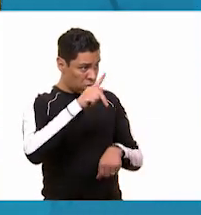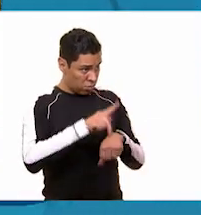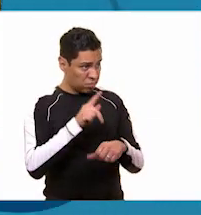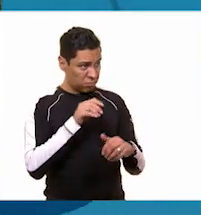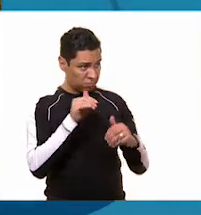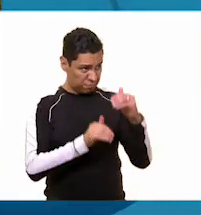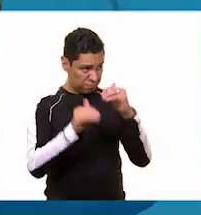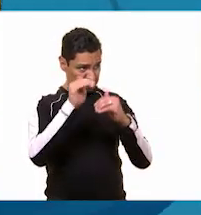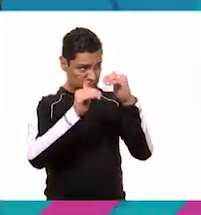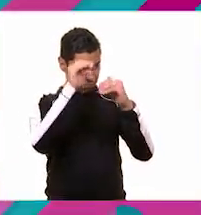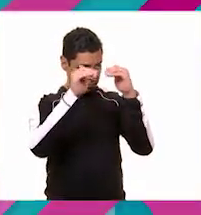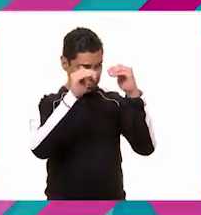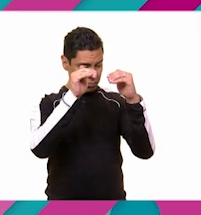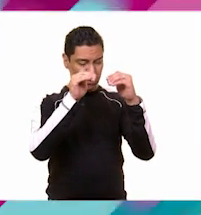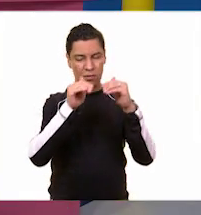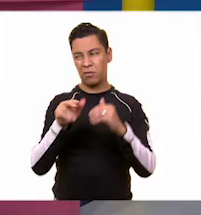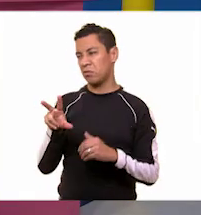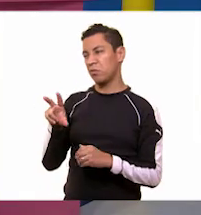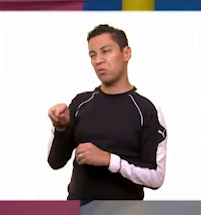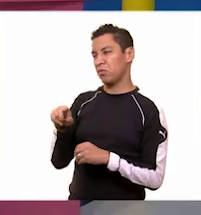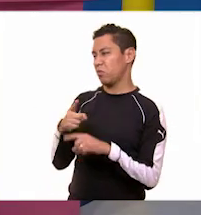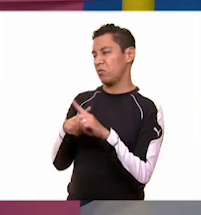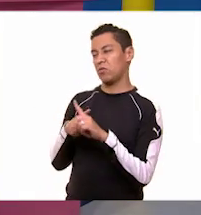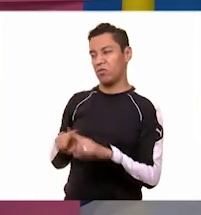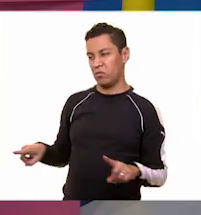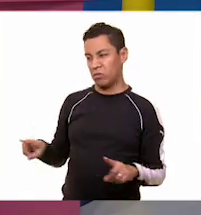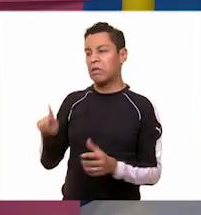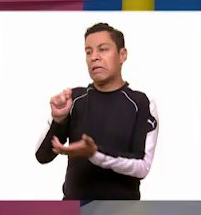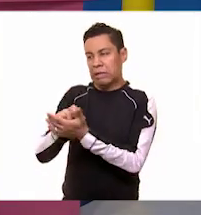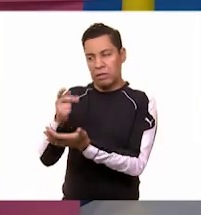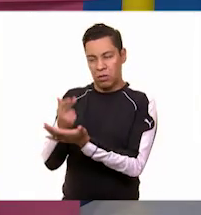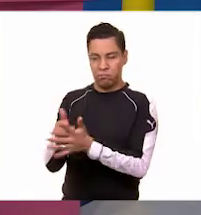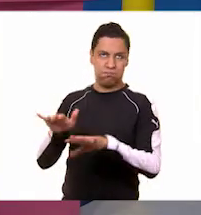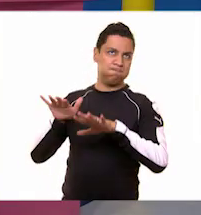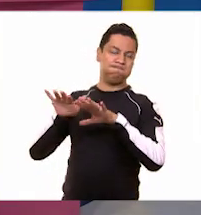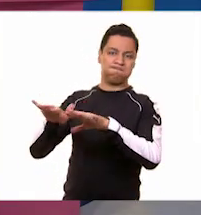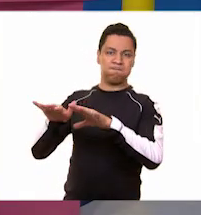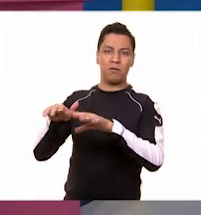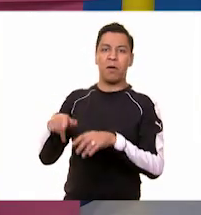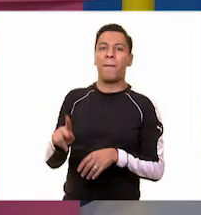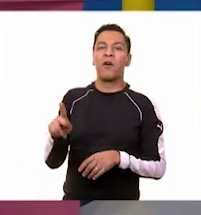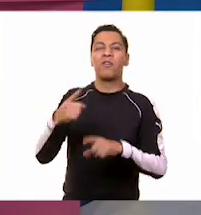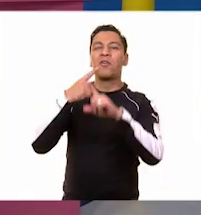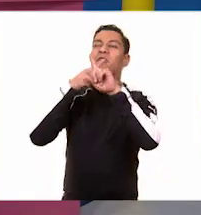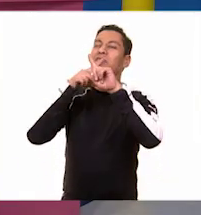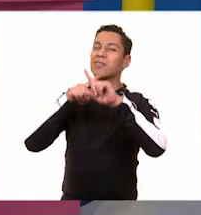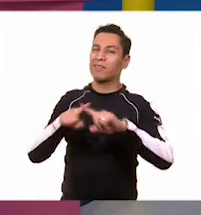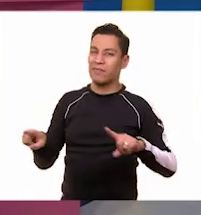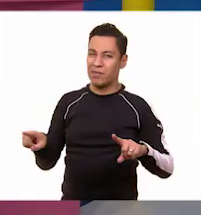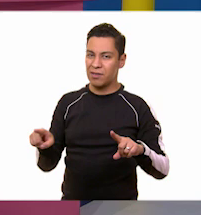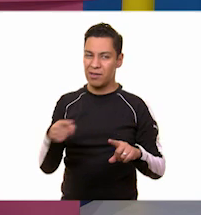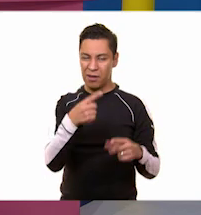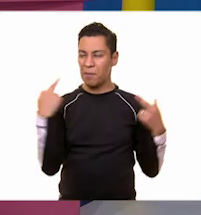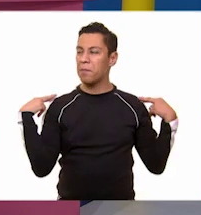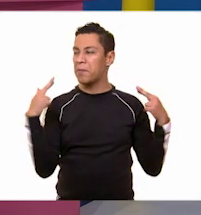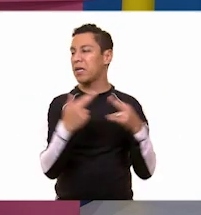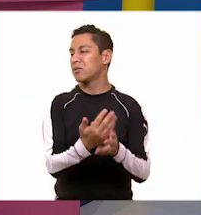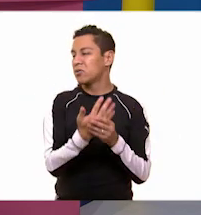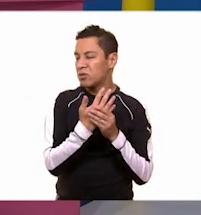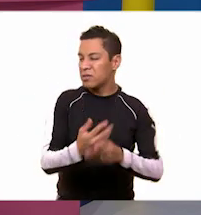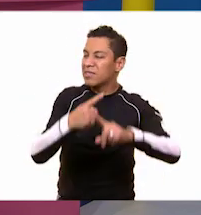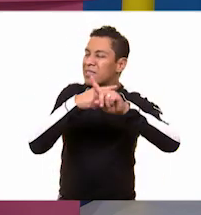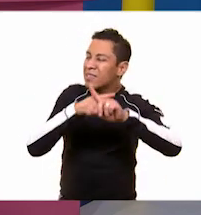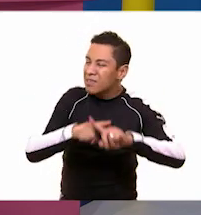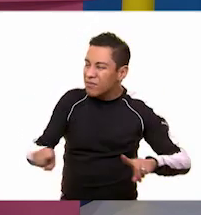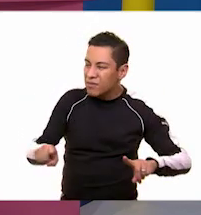específicamente, Raulito, no. Sin duda las pirámides de Teotihuacán son impresionantes, pero creo que el maestro se refiere a la